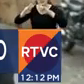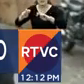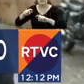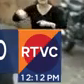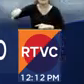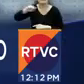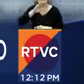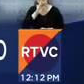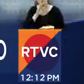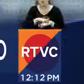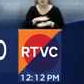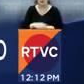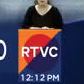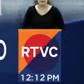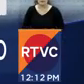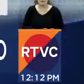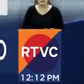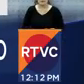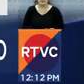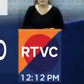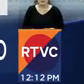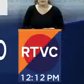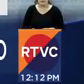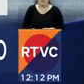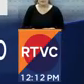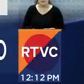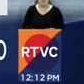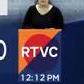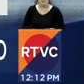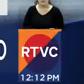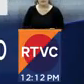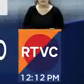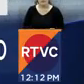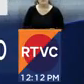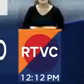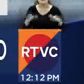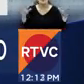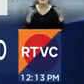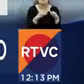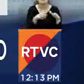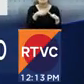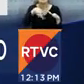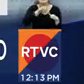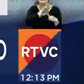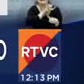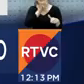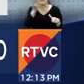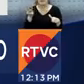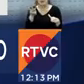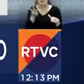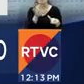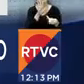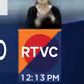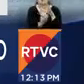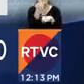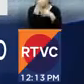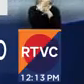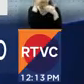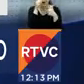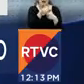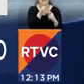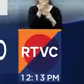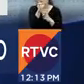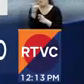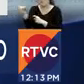los responsables. Terroristas del cartel narcotraficante del Frente 33 de las FARC atacaron con